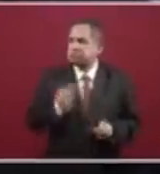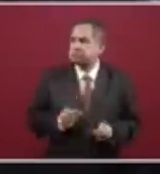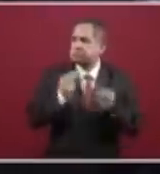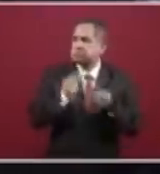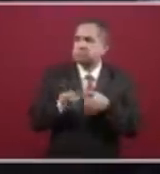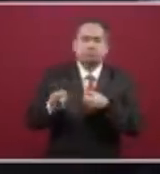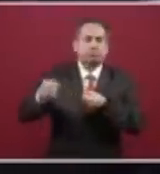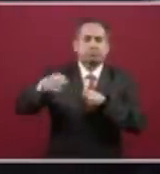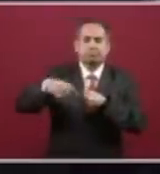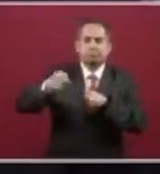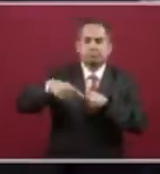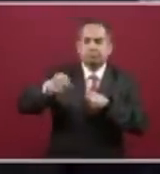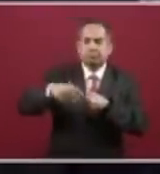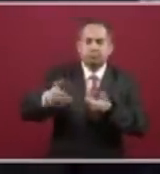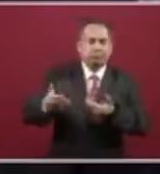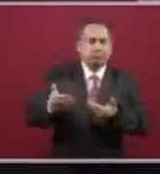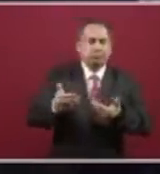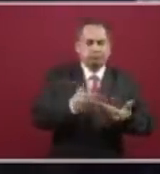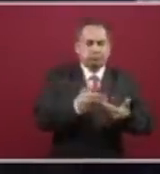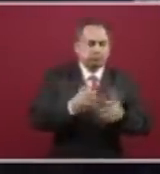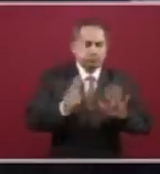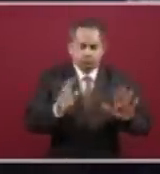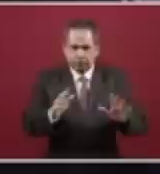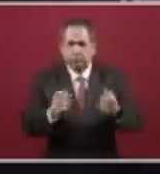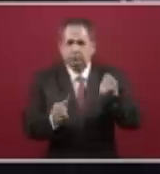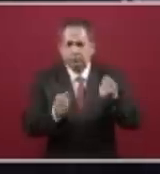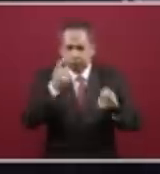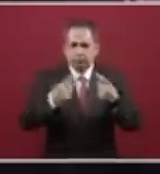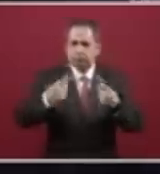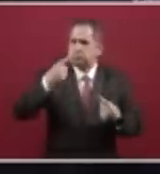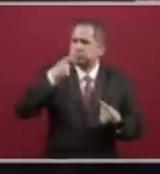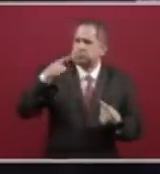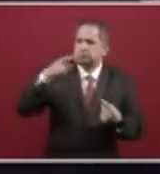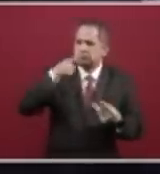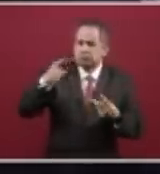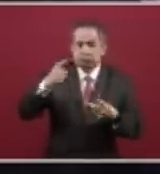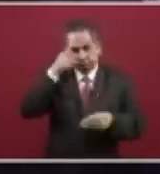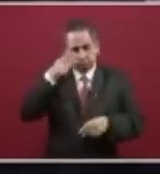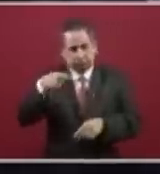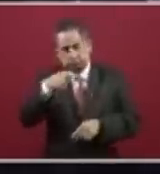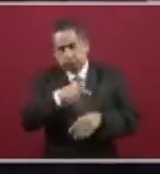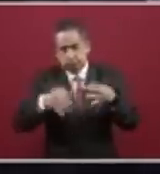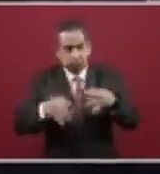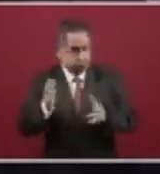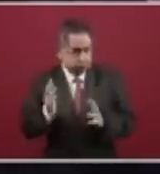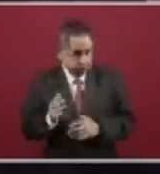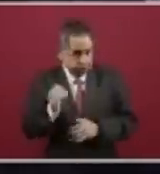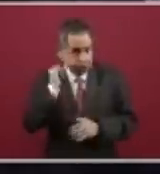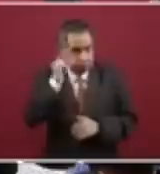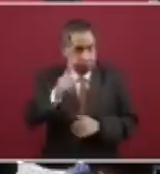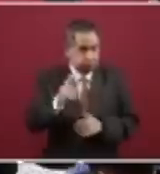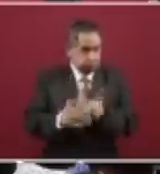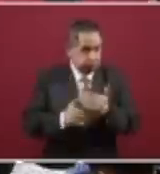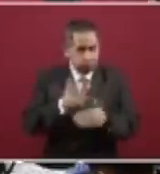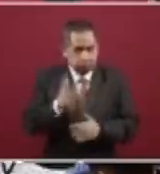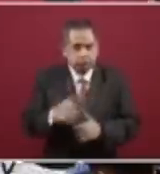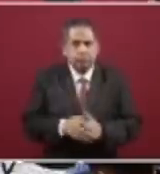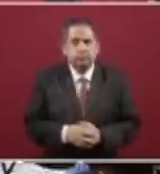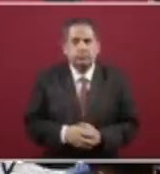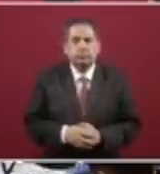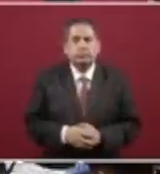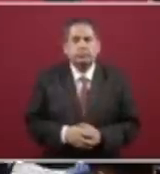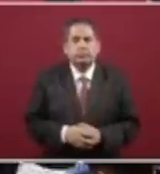van a interponer algunas denuncias penales en este sentido hay algún avance si